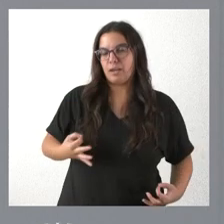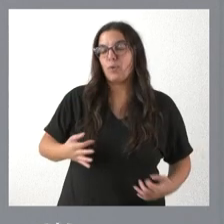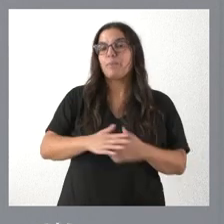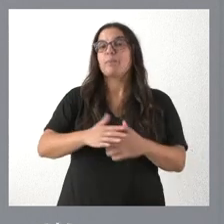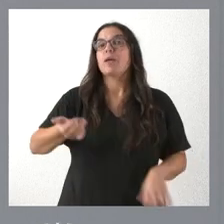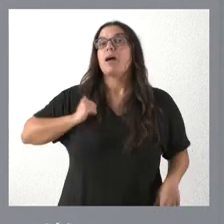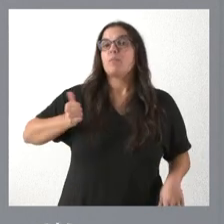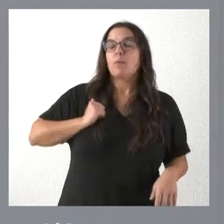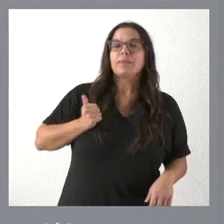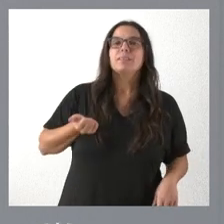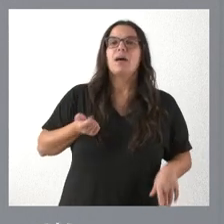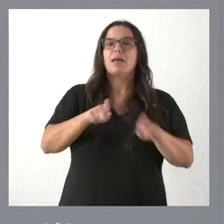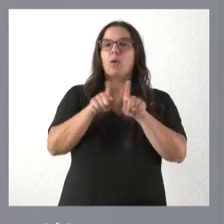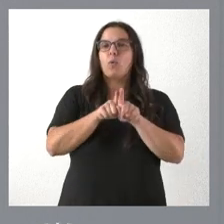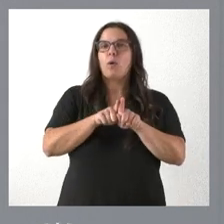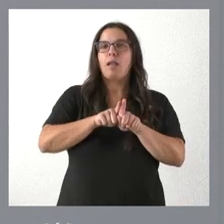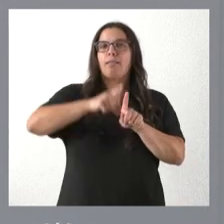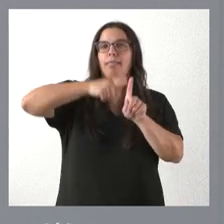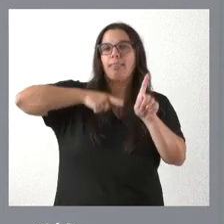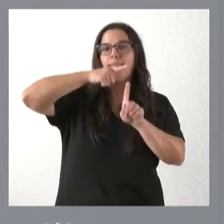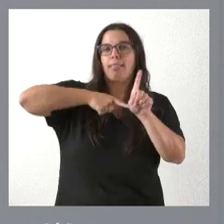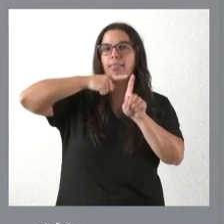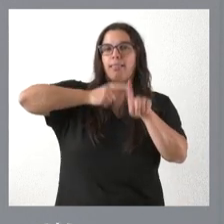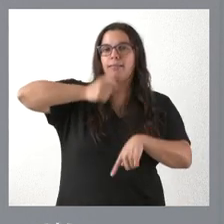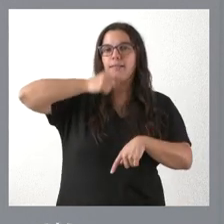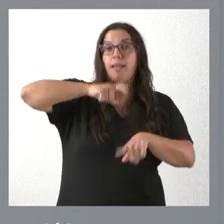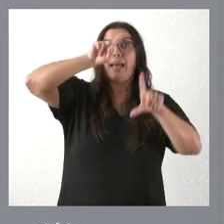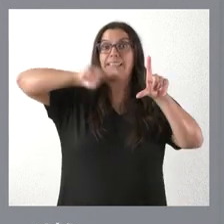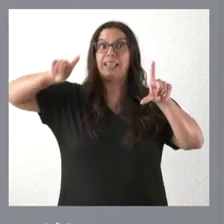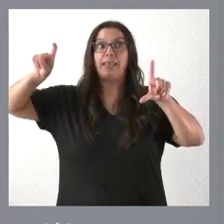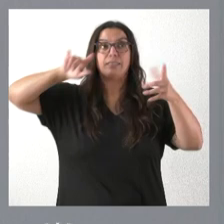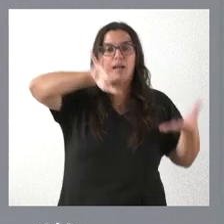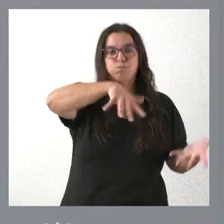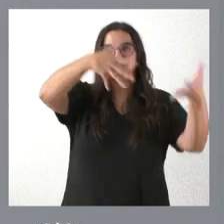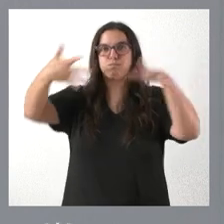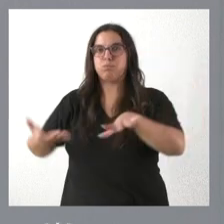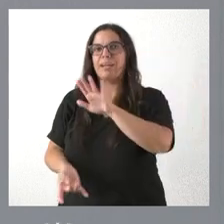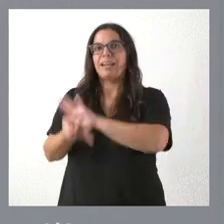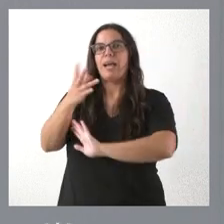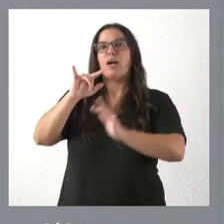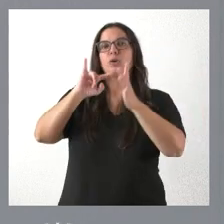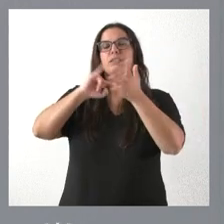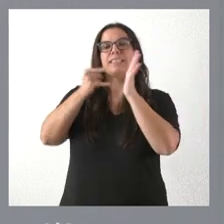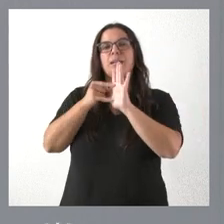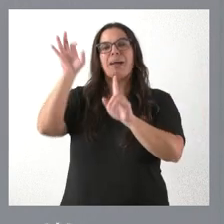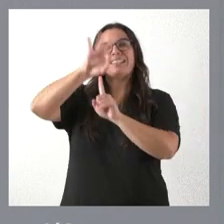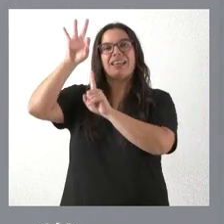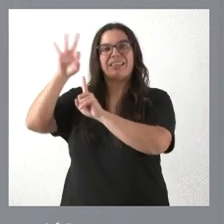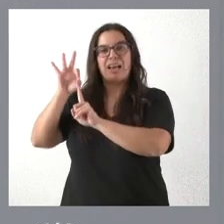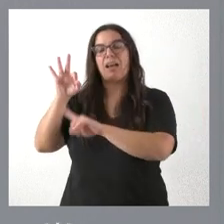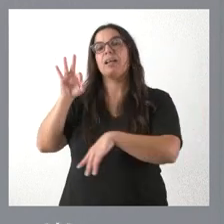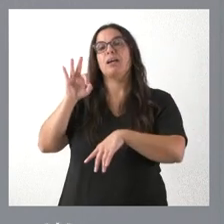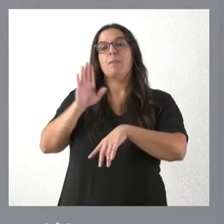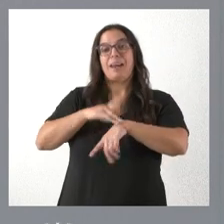existencia de estos patrones estadísticos para desarrollar un nuevo sistema de señalización que busca informar del tiempo del